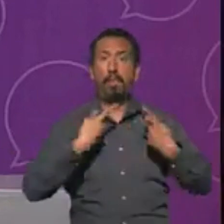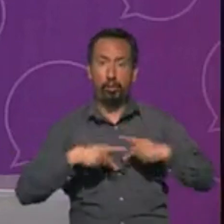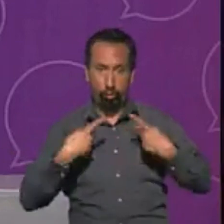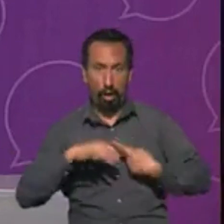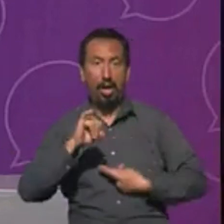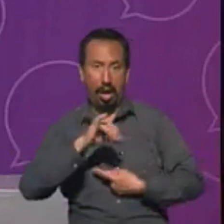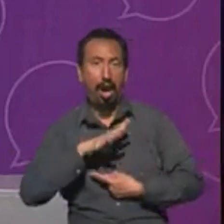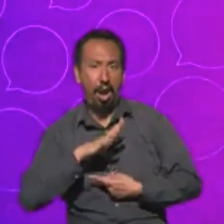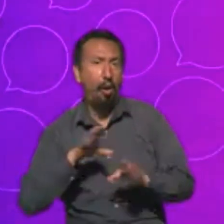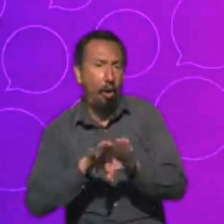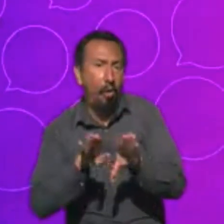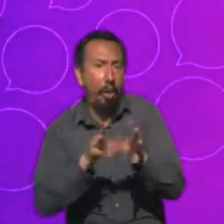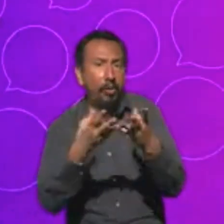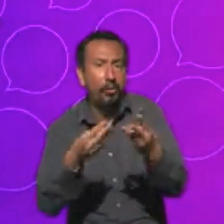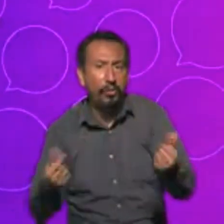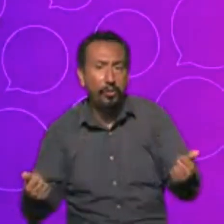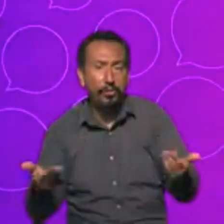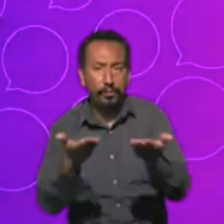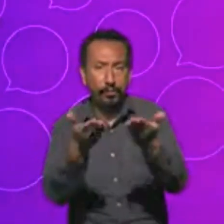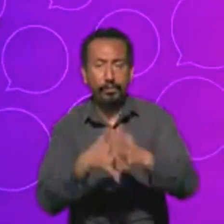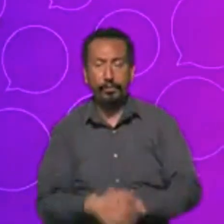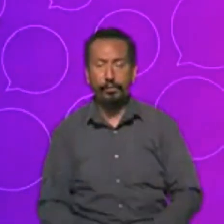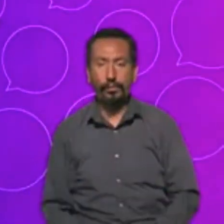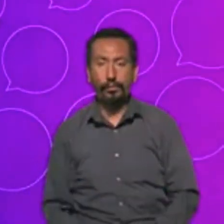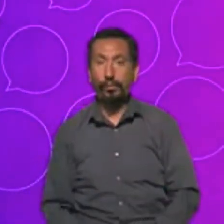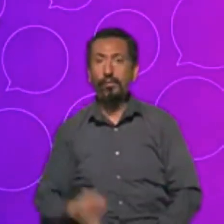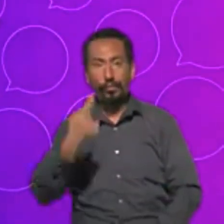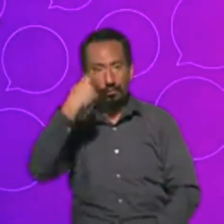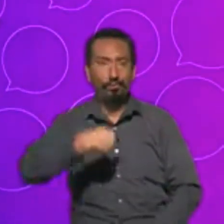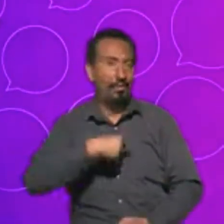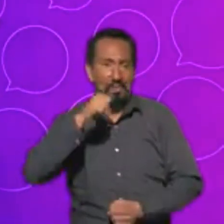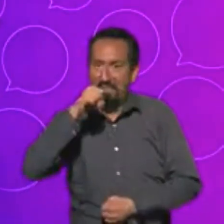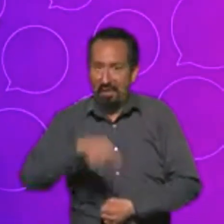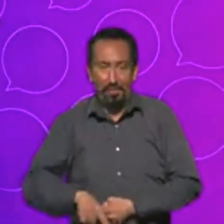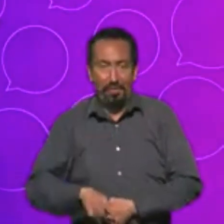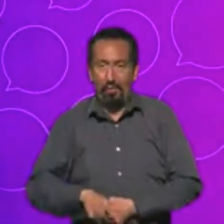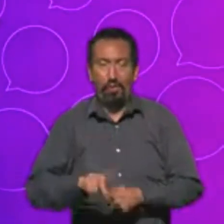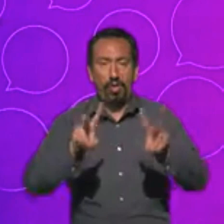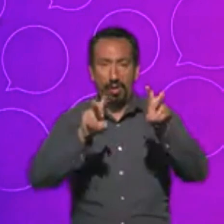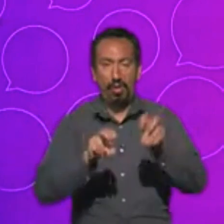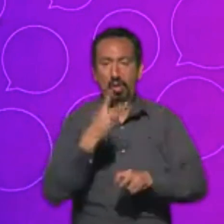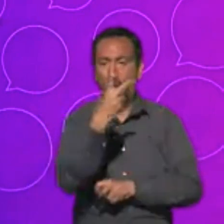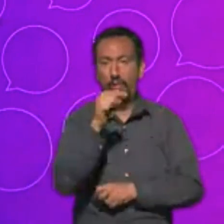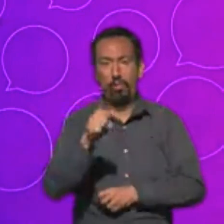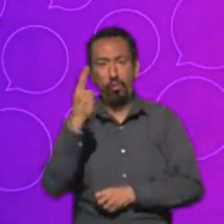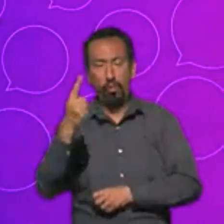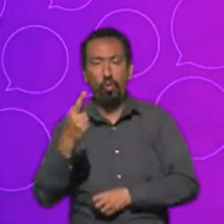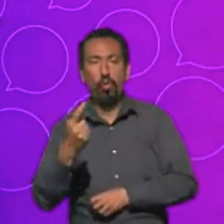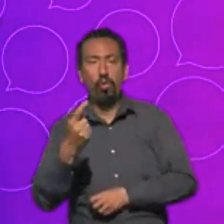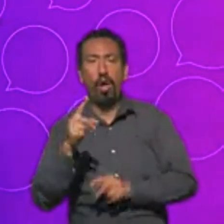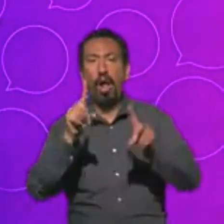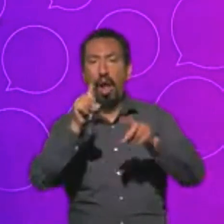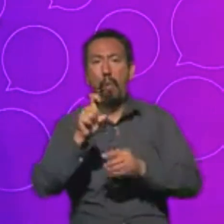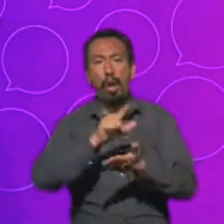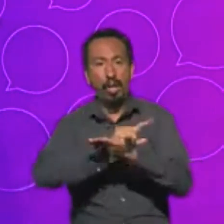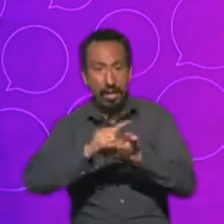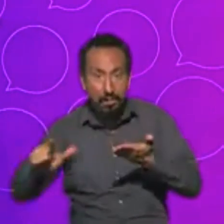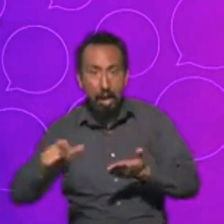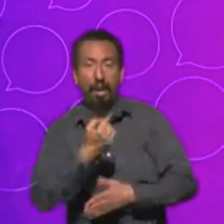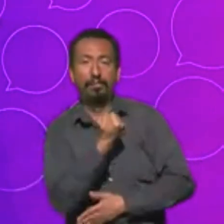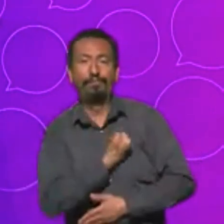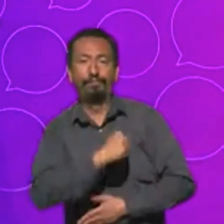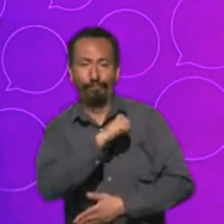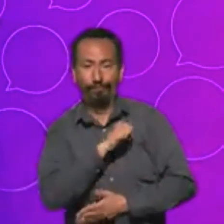adelante por favor bueno Esto corresponde a mi Pilar ecosistemas es el objetivo 2.1 agua limpia y saneamiento sí tenemos que